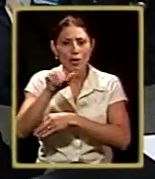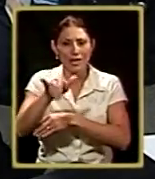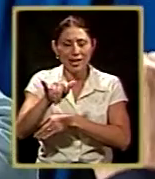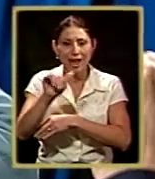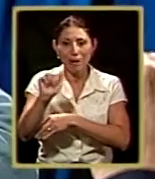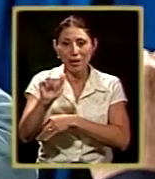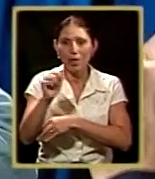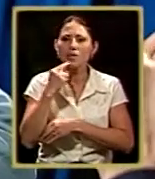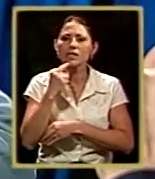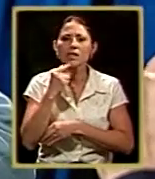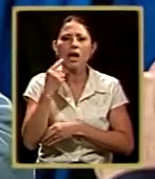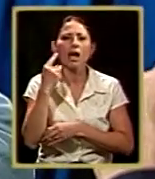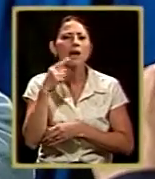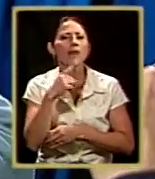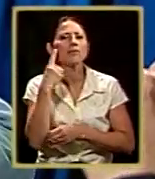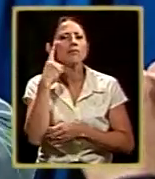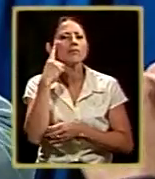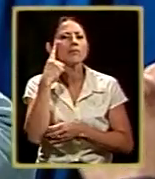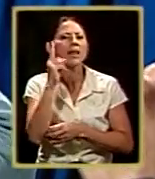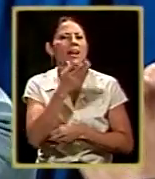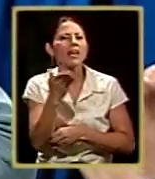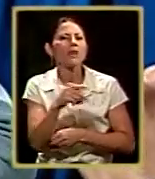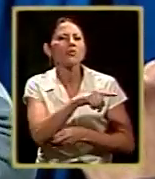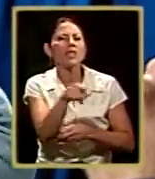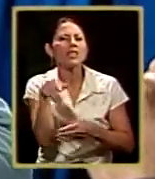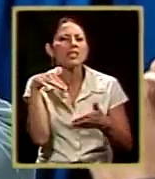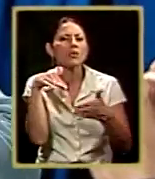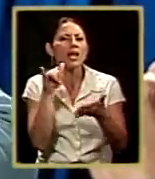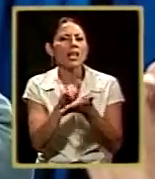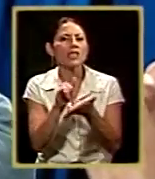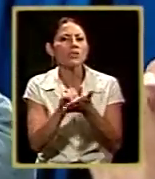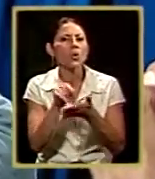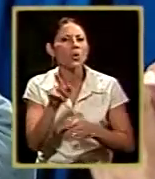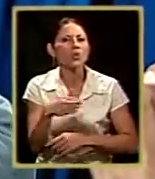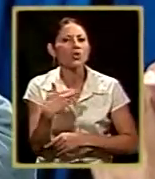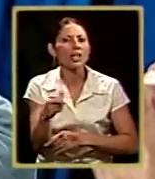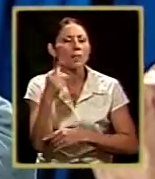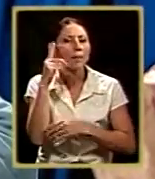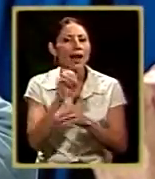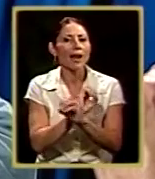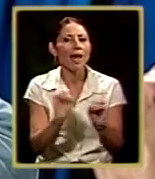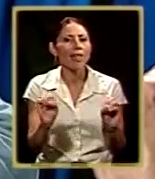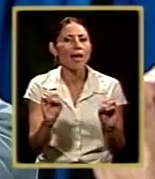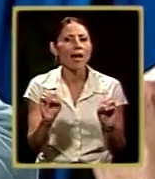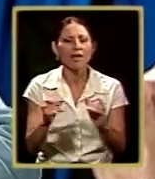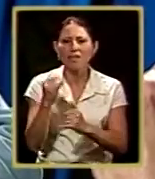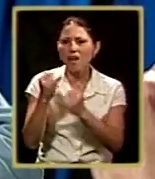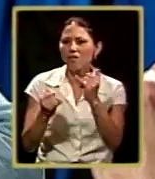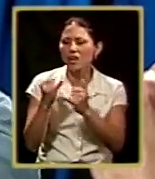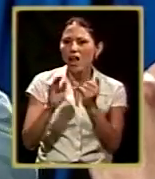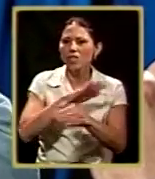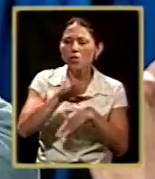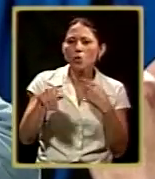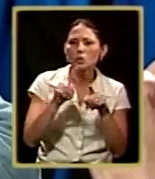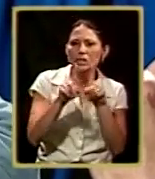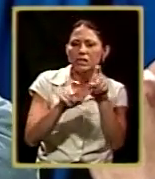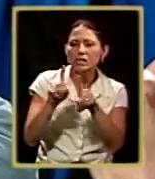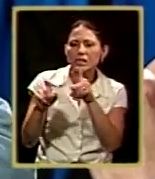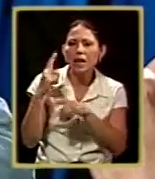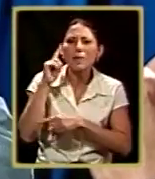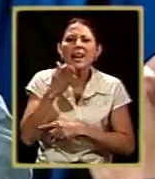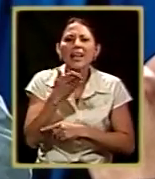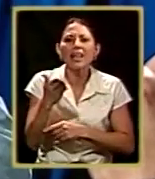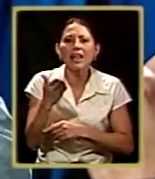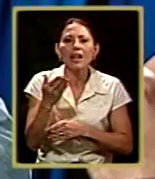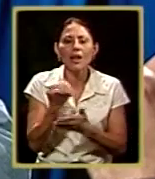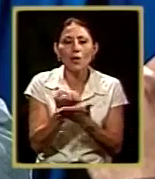qué van a estudiar esto? Esto no sirve para nada. Y al final nos planteamos la misma pregunta, ¿para qué sirve la economía? Bueno,